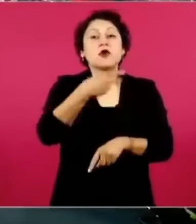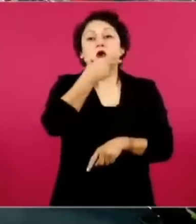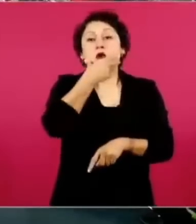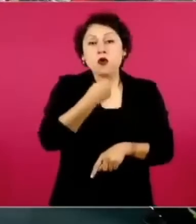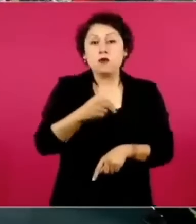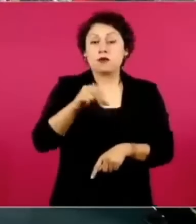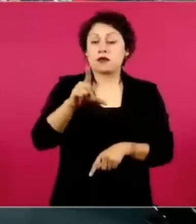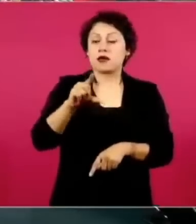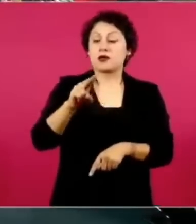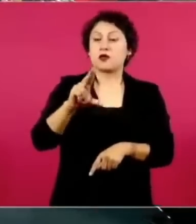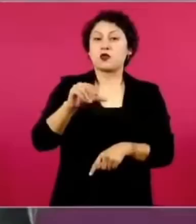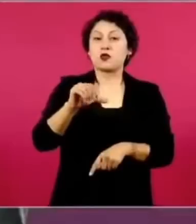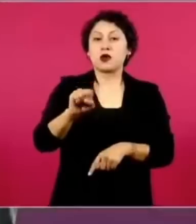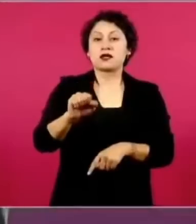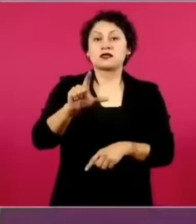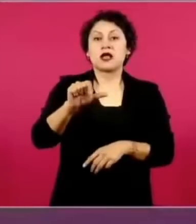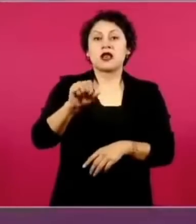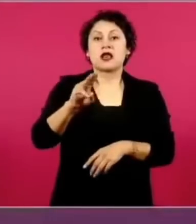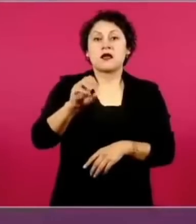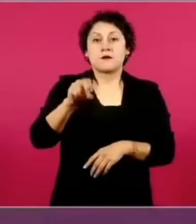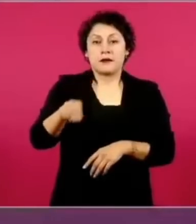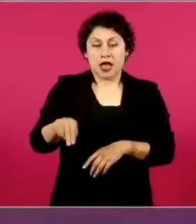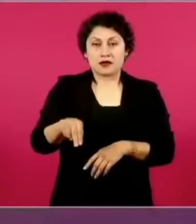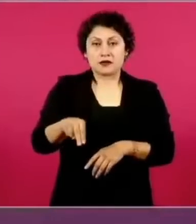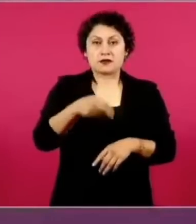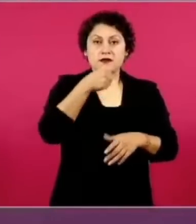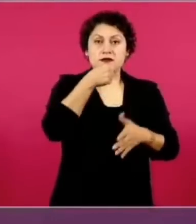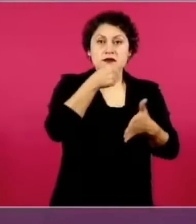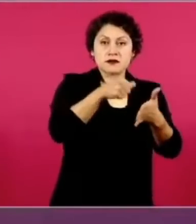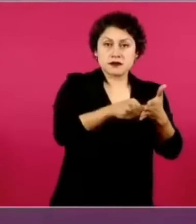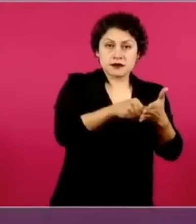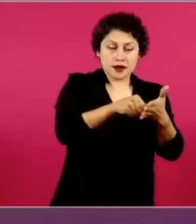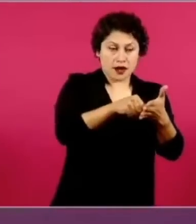no se preocupe, venga.